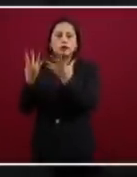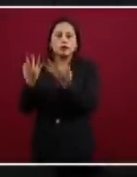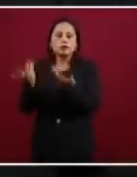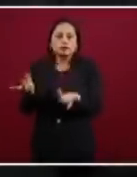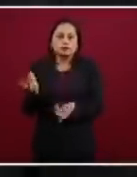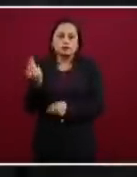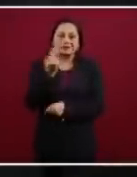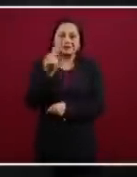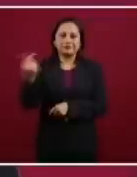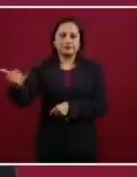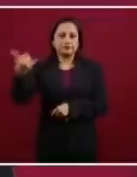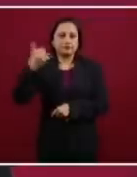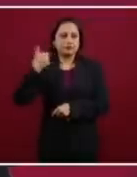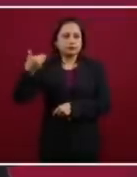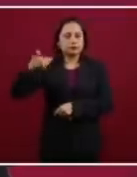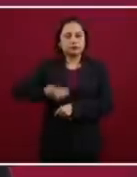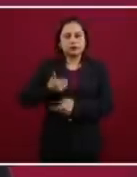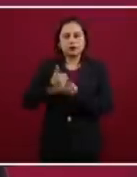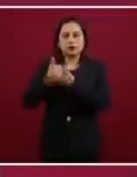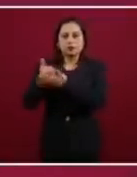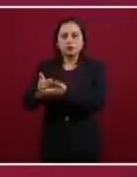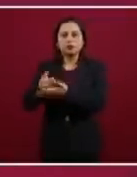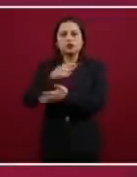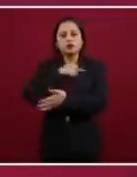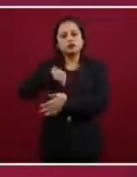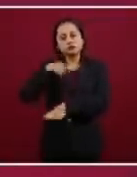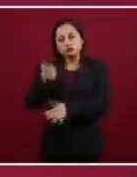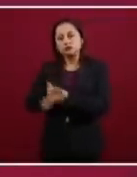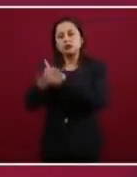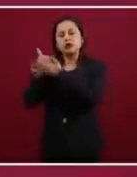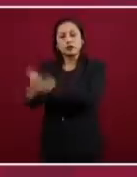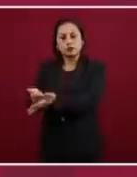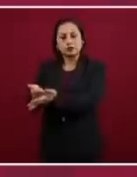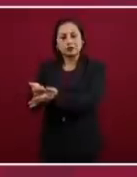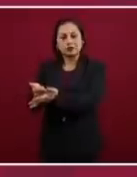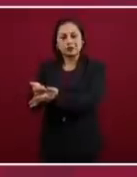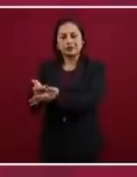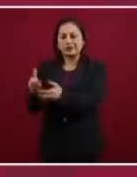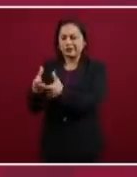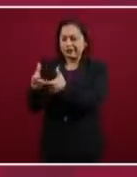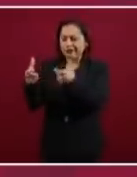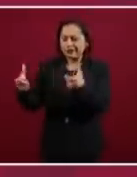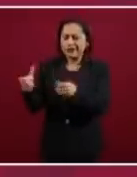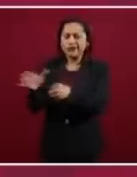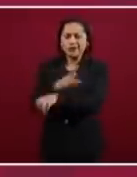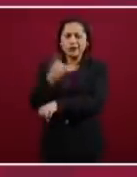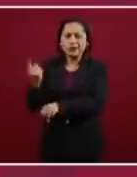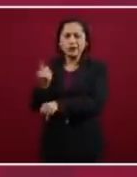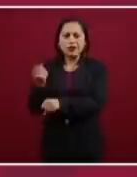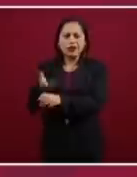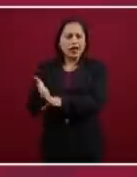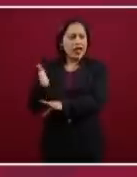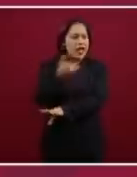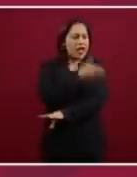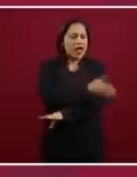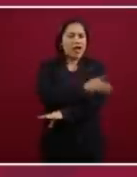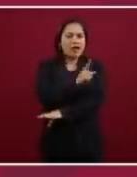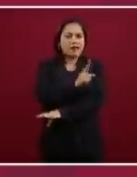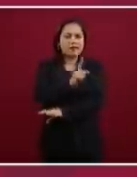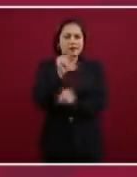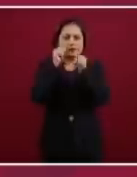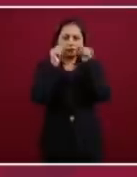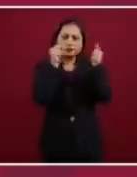atendió el problema de la inseguridad y de la violencia se fingió